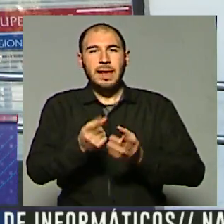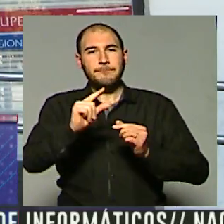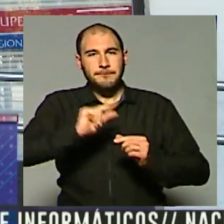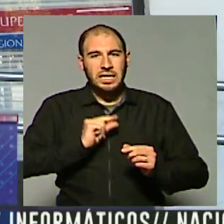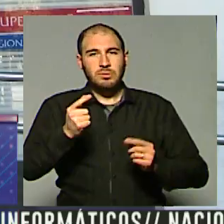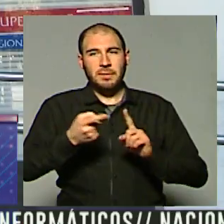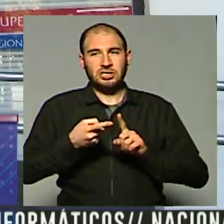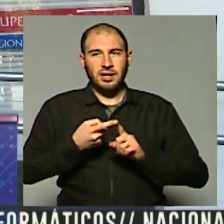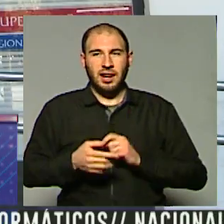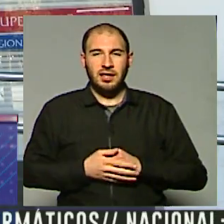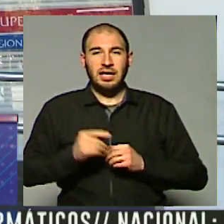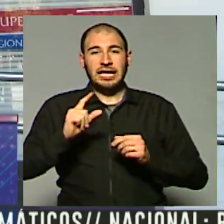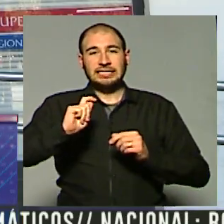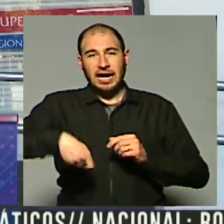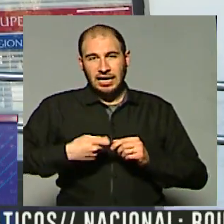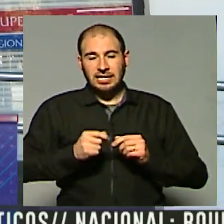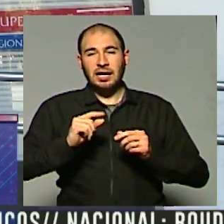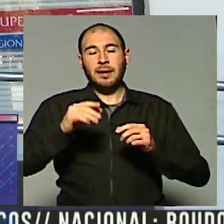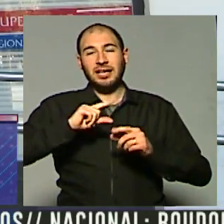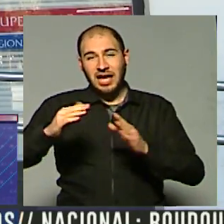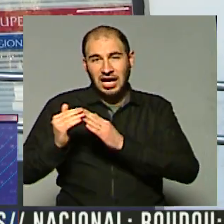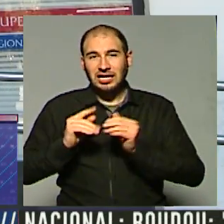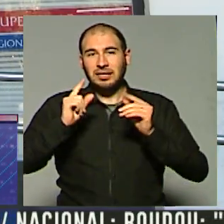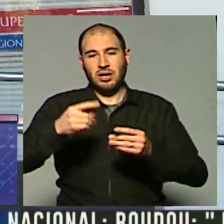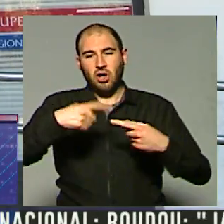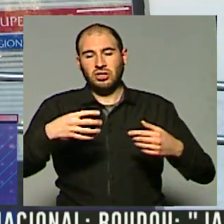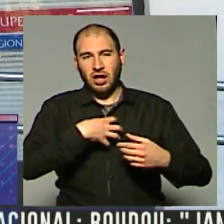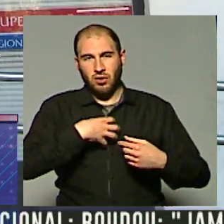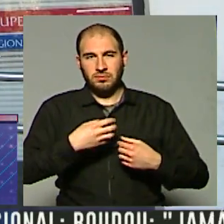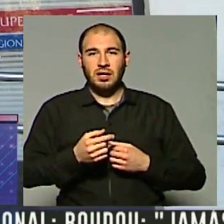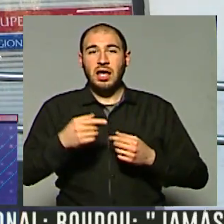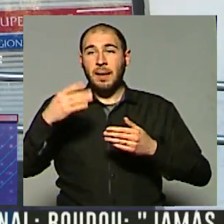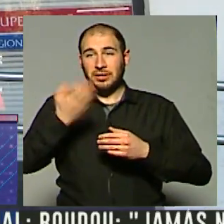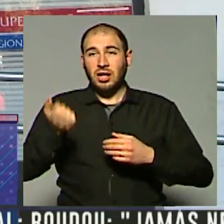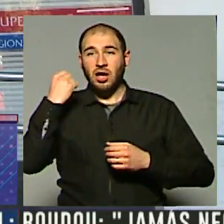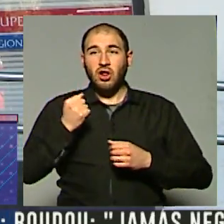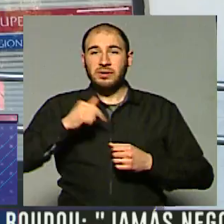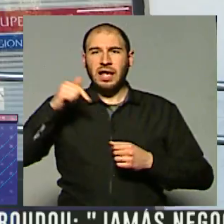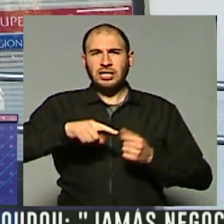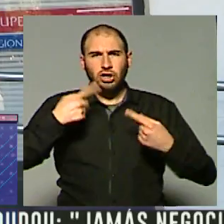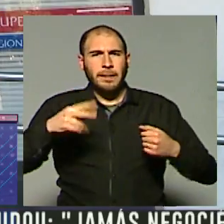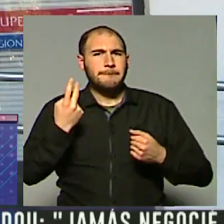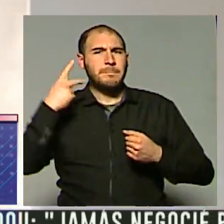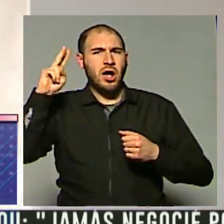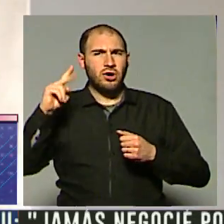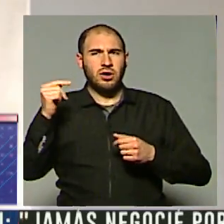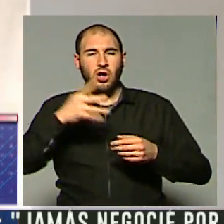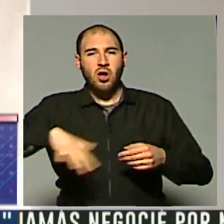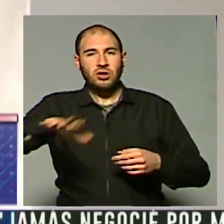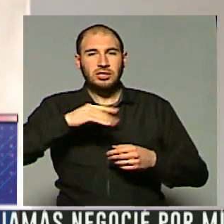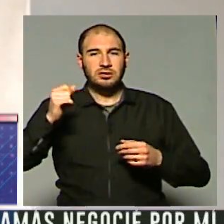préstamos personales con tarjeta, hipotecarios y prendarios. Según economistas, esta situación podría empeorar el